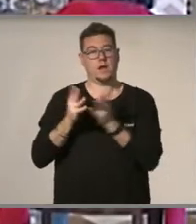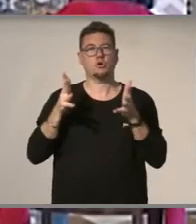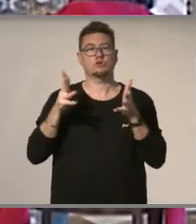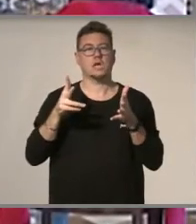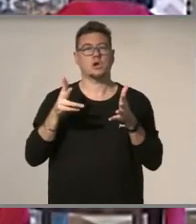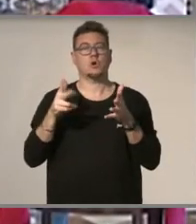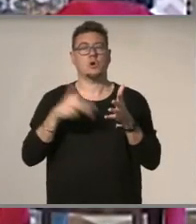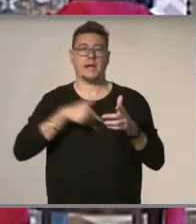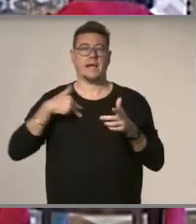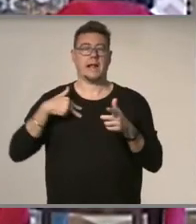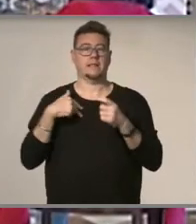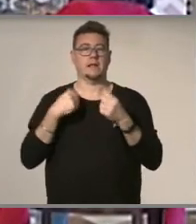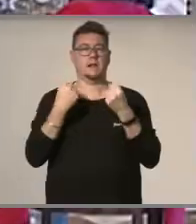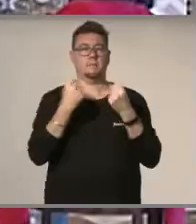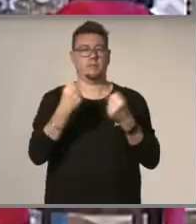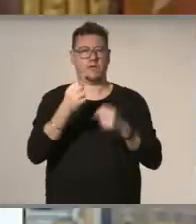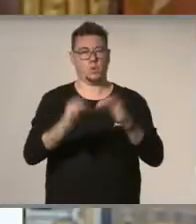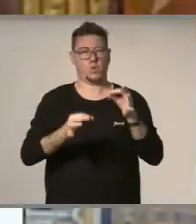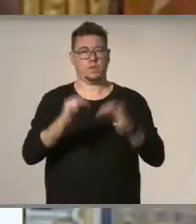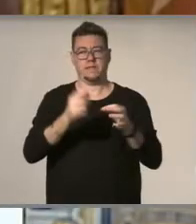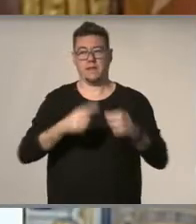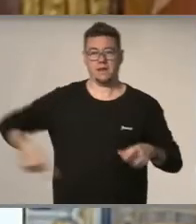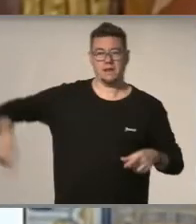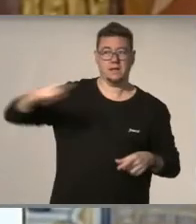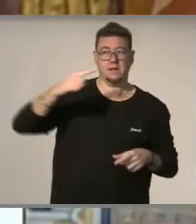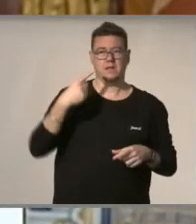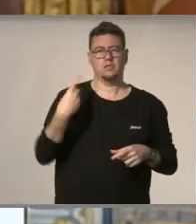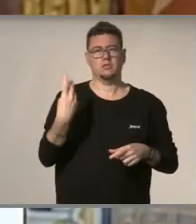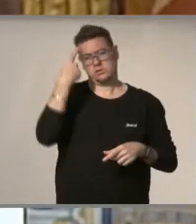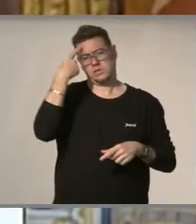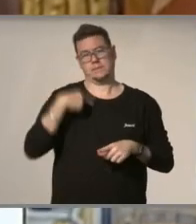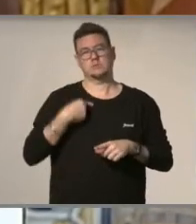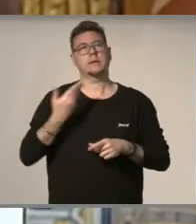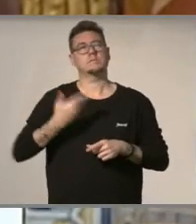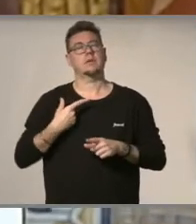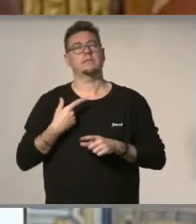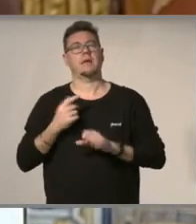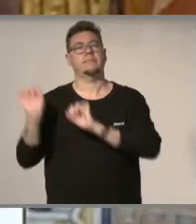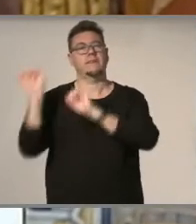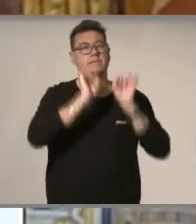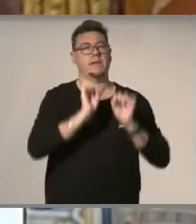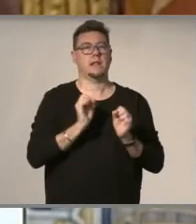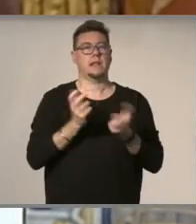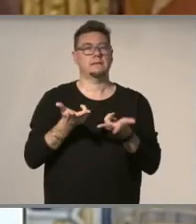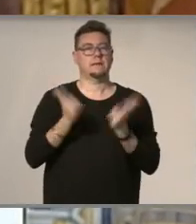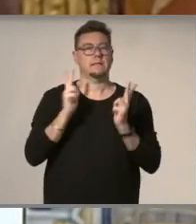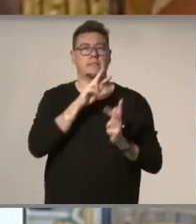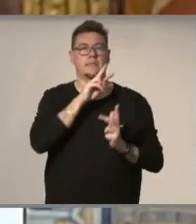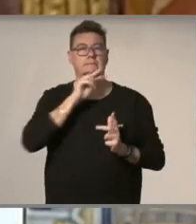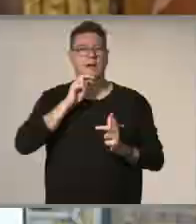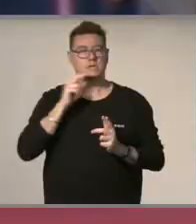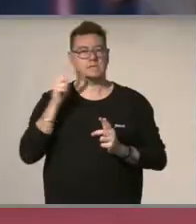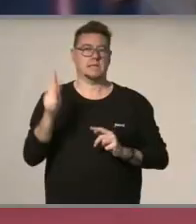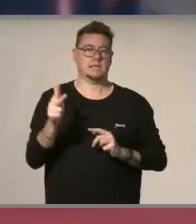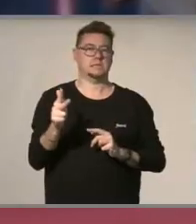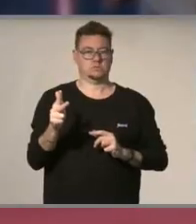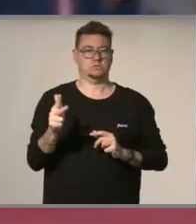General del Poder Judicial, y ella como yo sabemos la importancia de defender la libertad, los valores y los